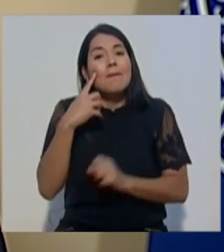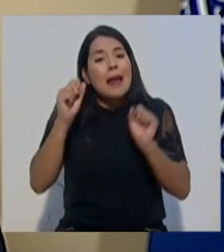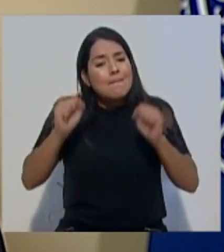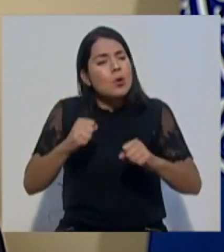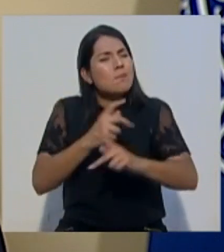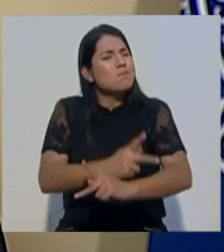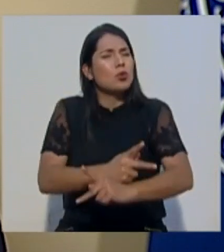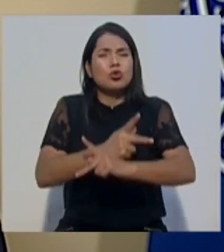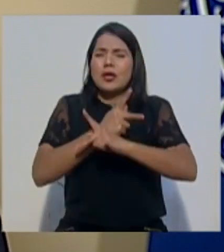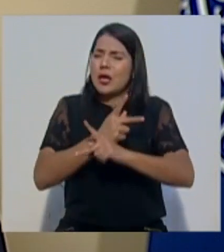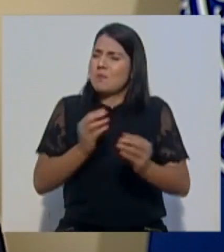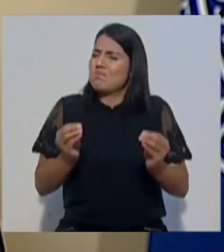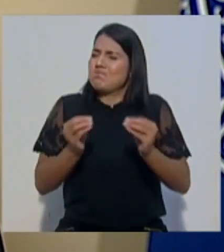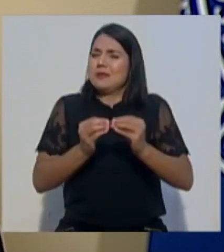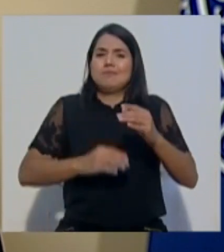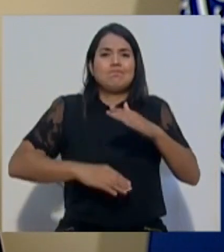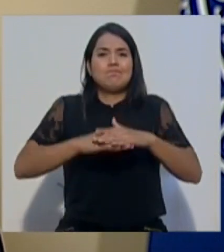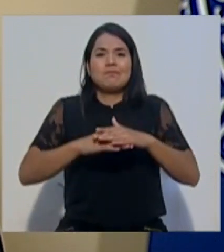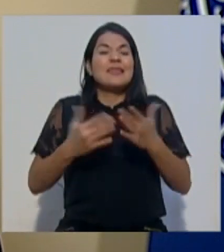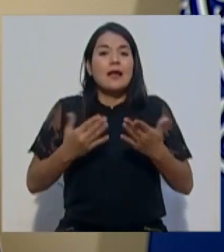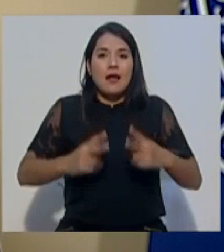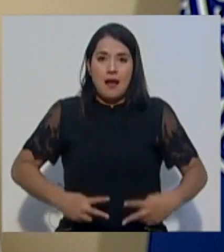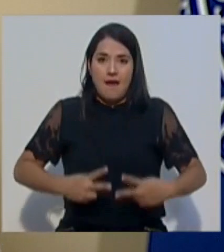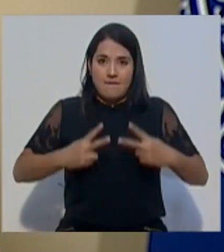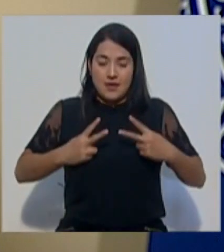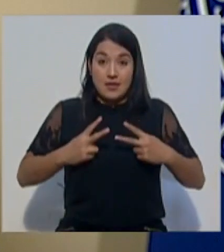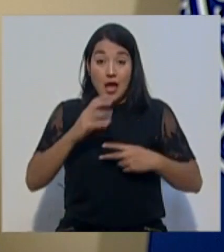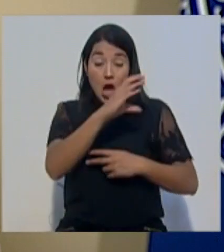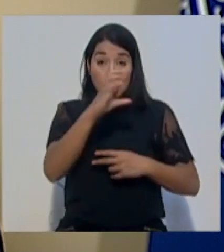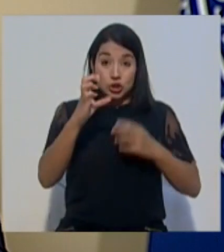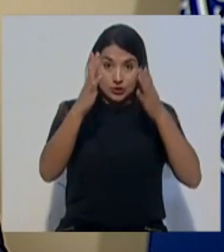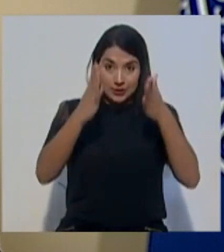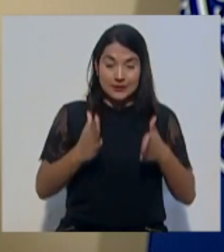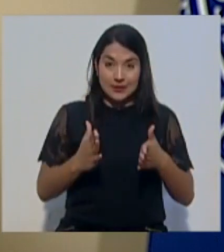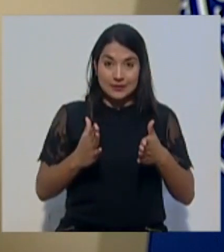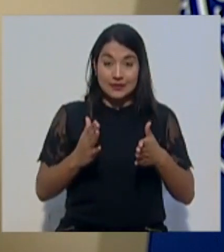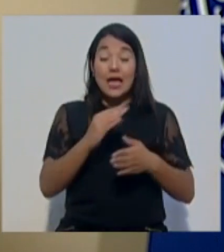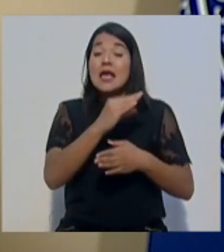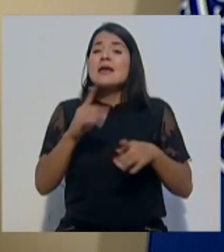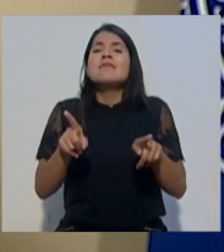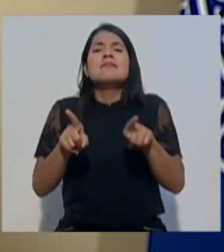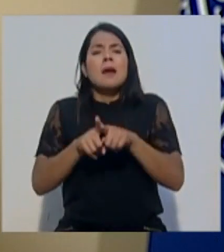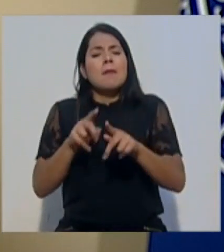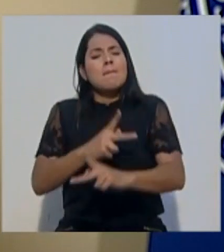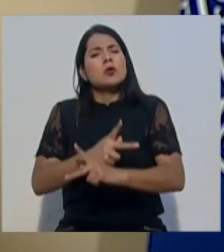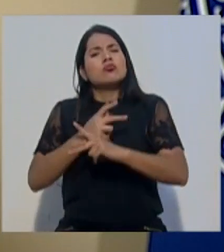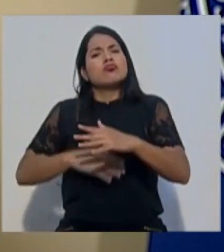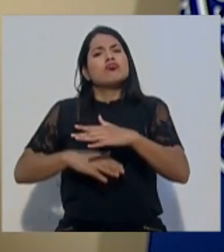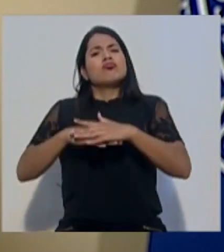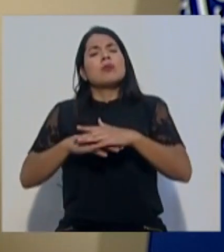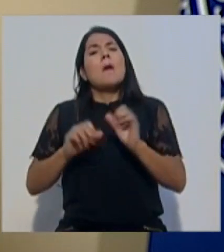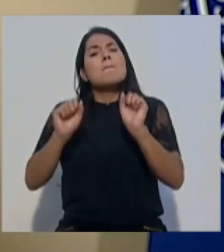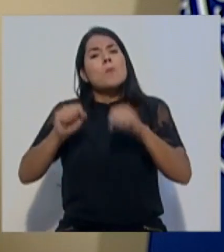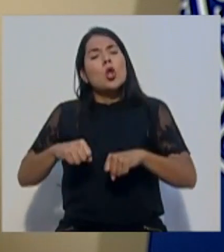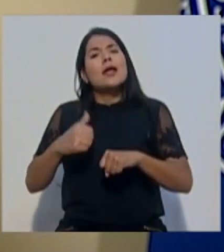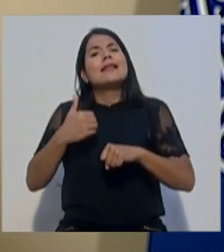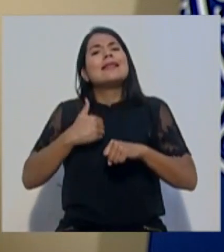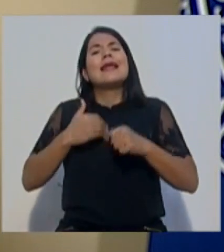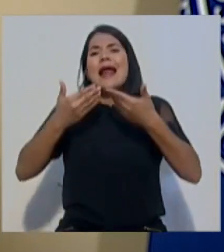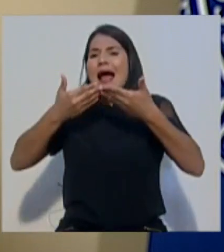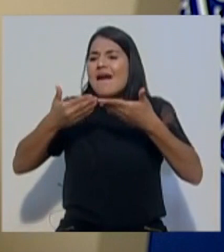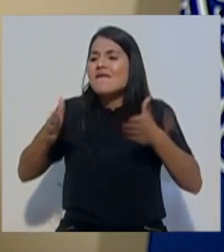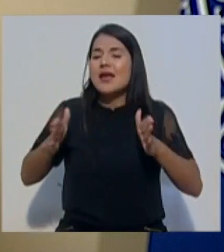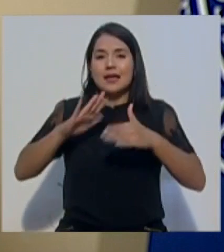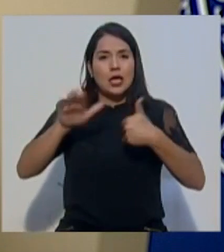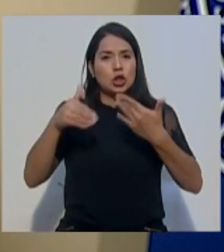al máximo las vidas de las y los costarricenses y al máximo tener abierta toda